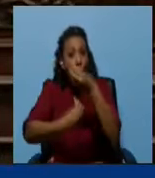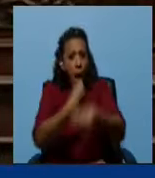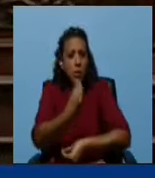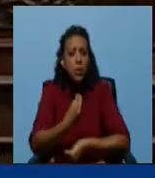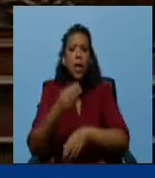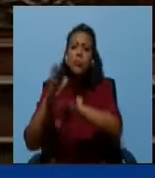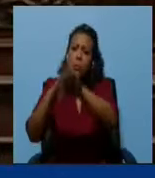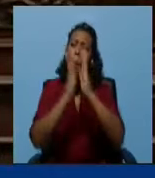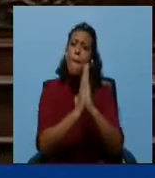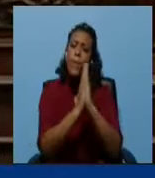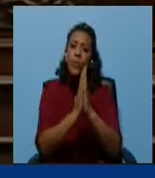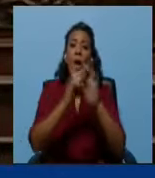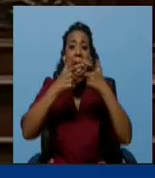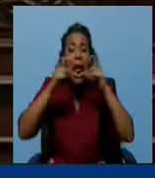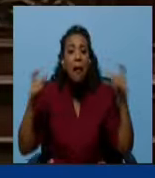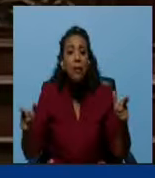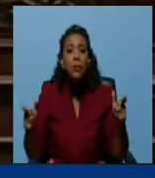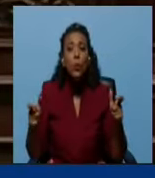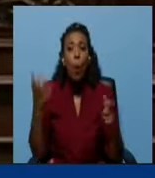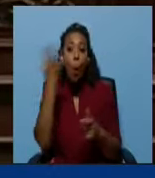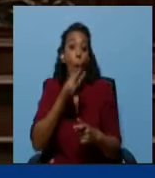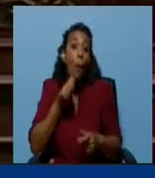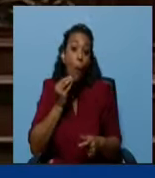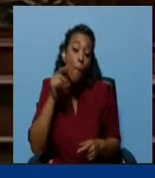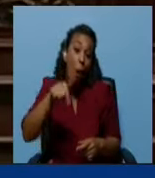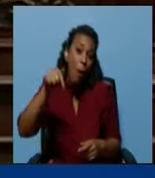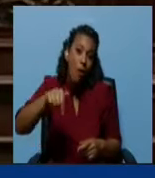de la generación